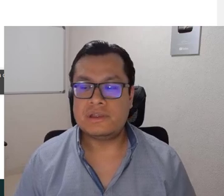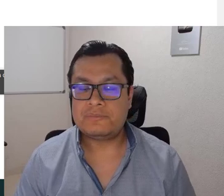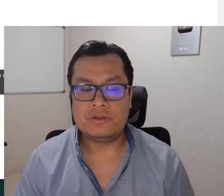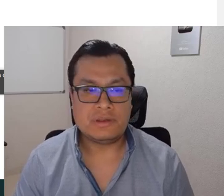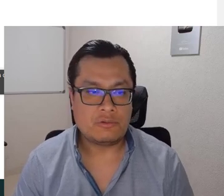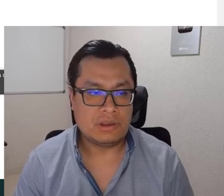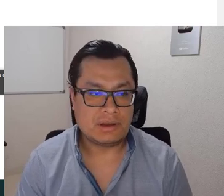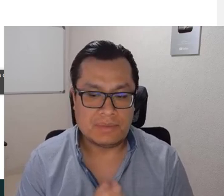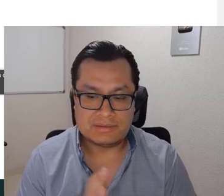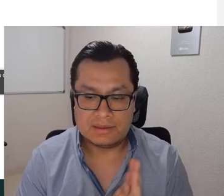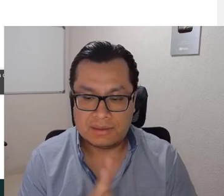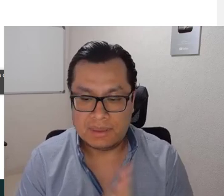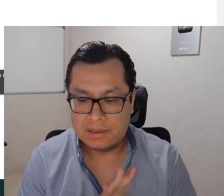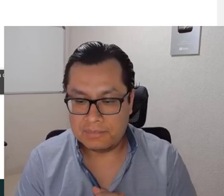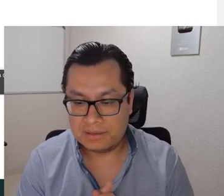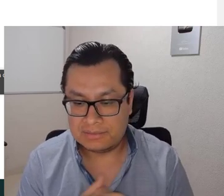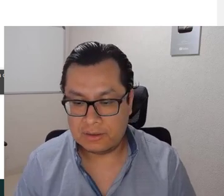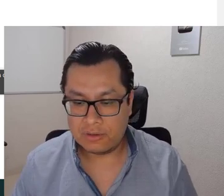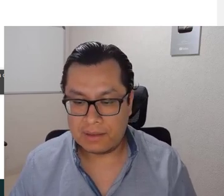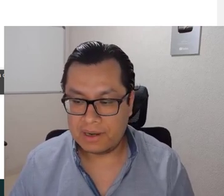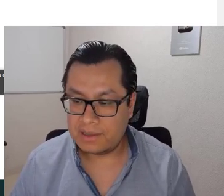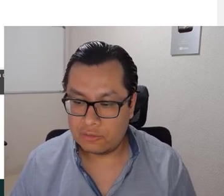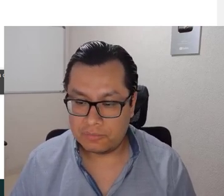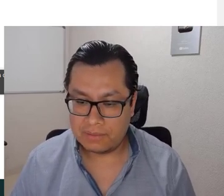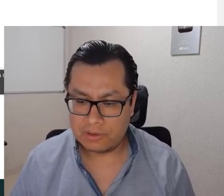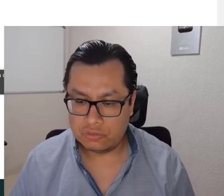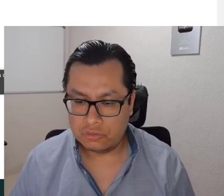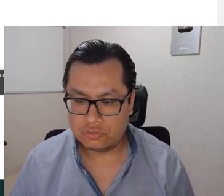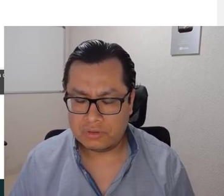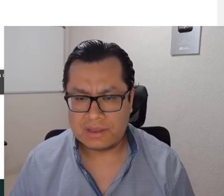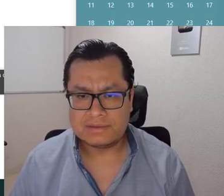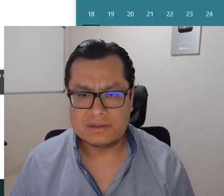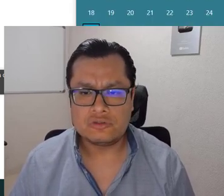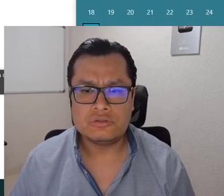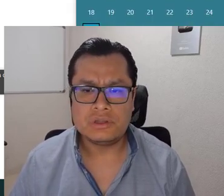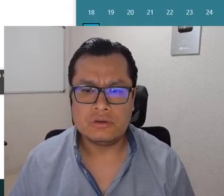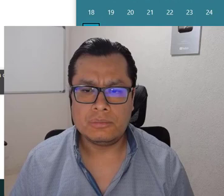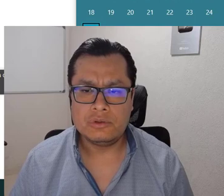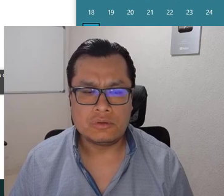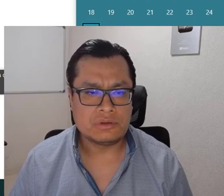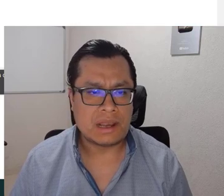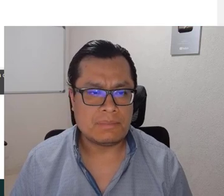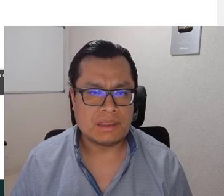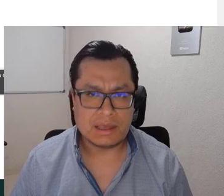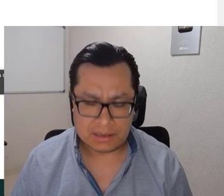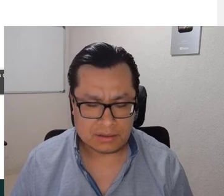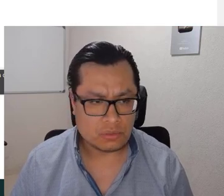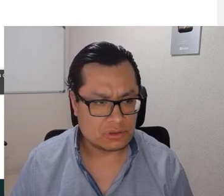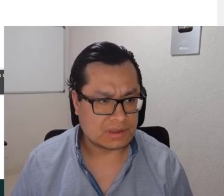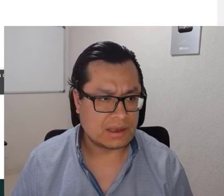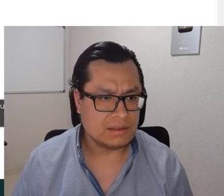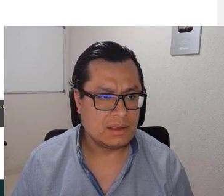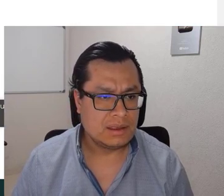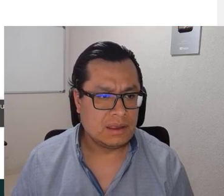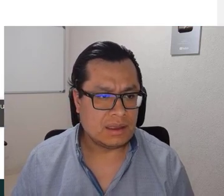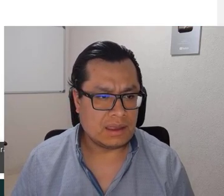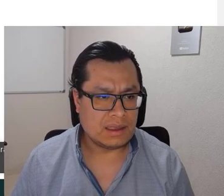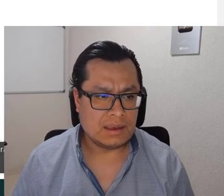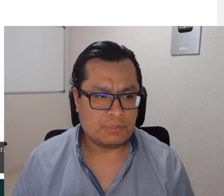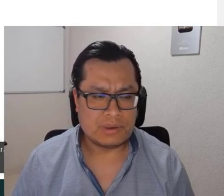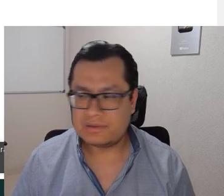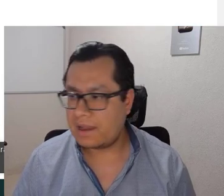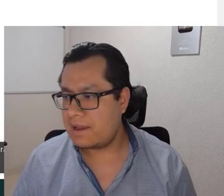o la costa espero se encuentren bastante bien 25 de abril del 2000 21 son las 65 minutos de la mañana como están